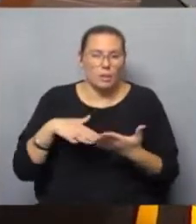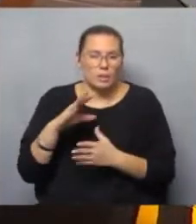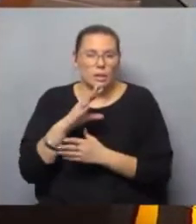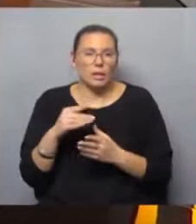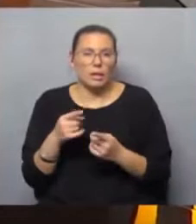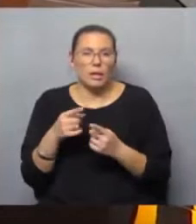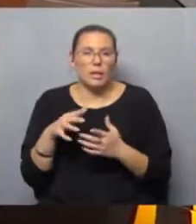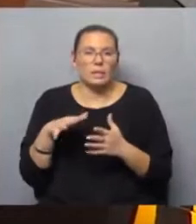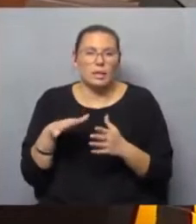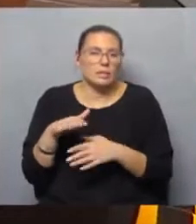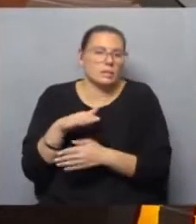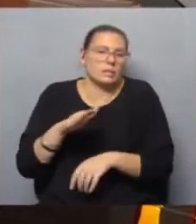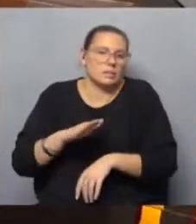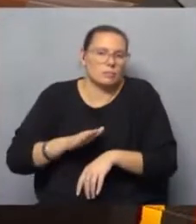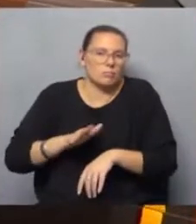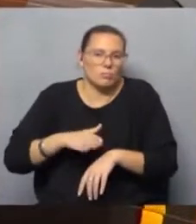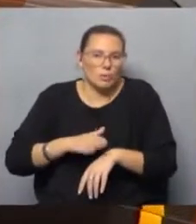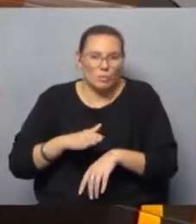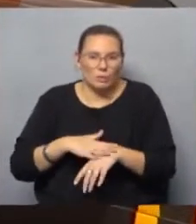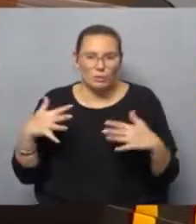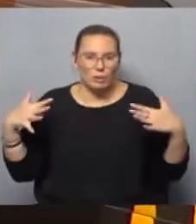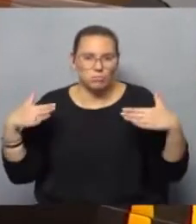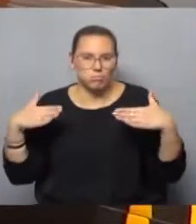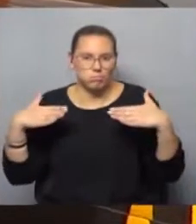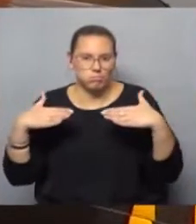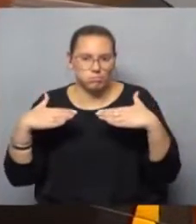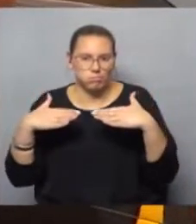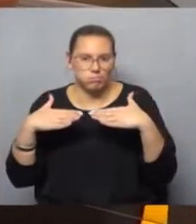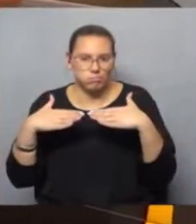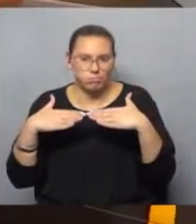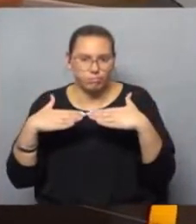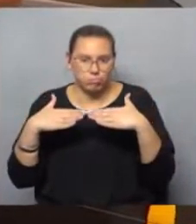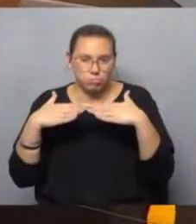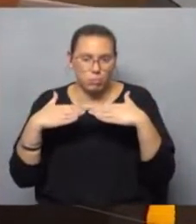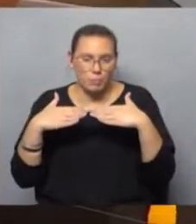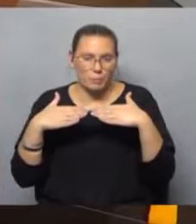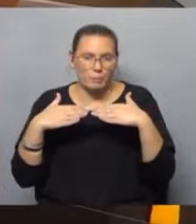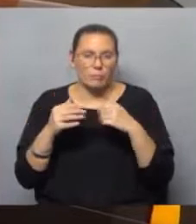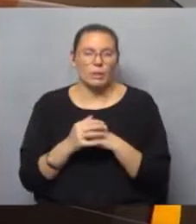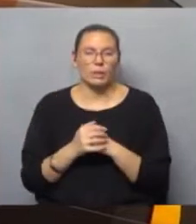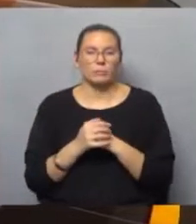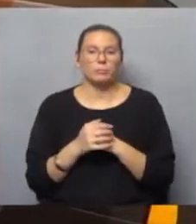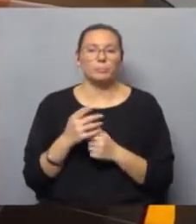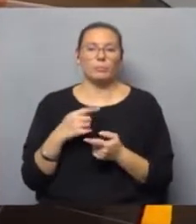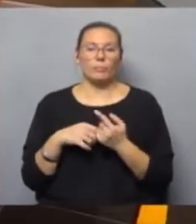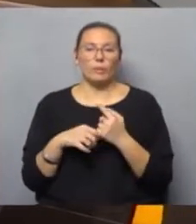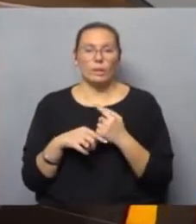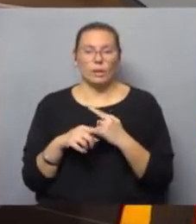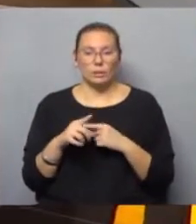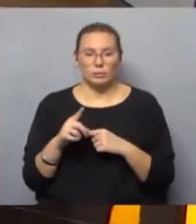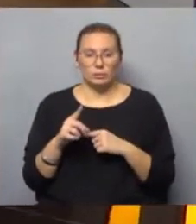esas circunstancias geológicas de la convergencia o el choque de placas, ¿verdad? Entonces, por eso es